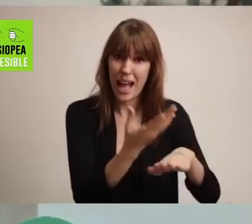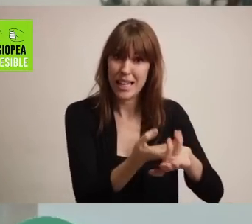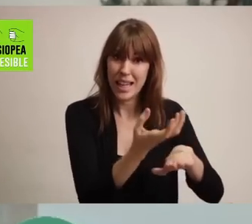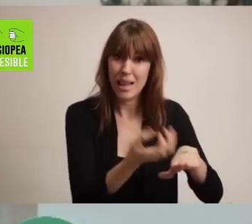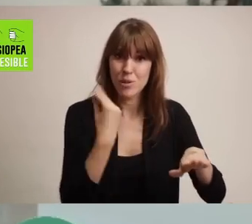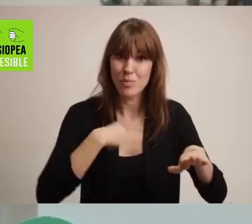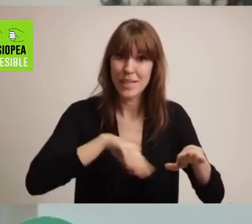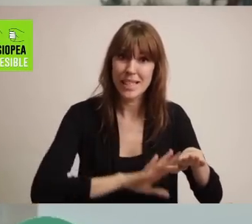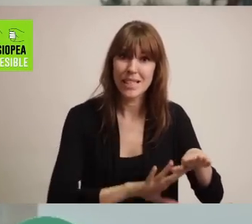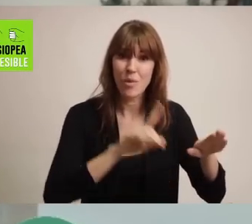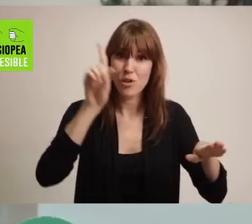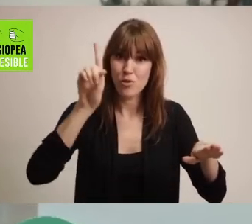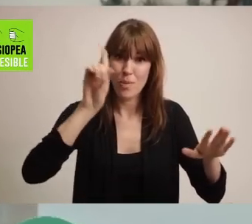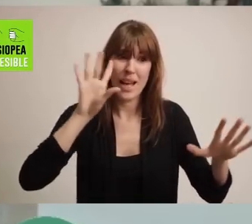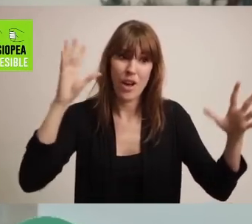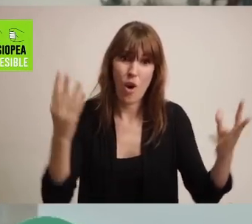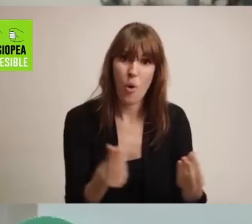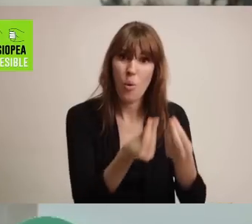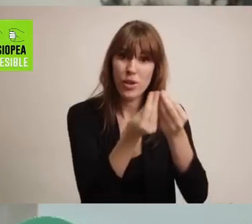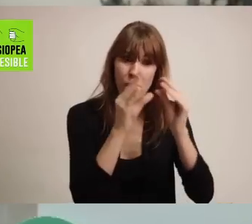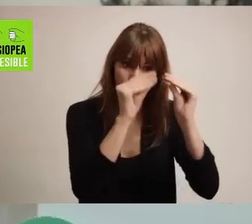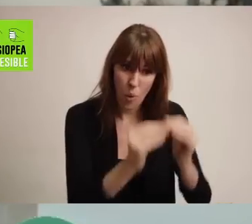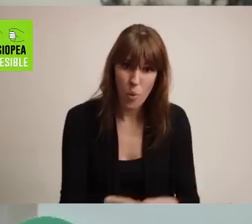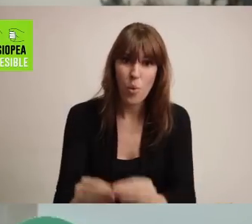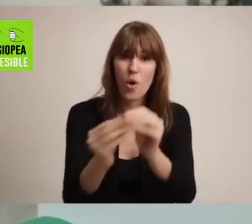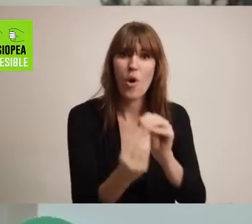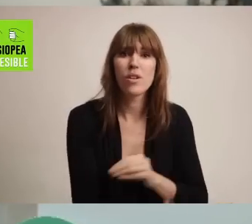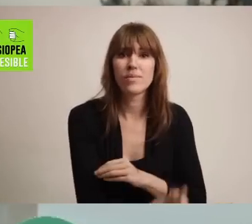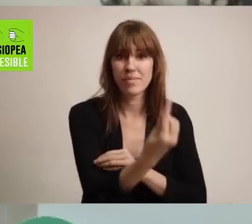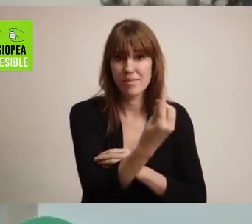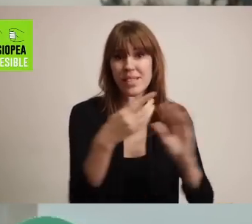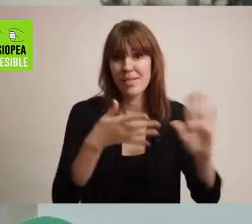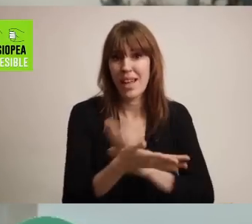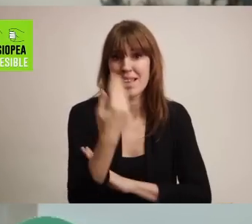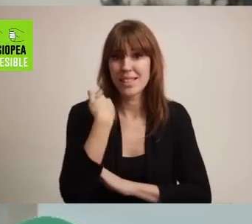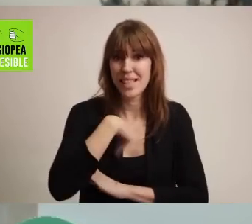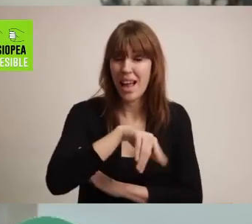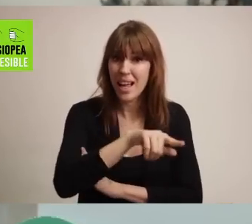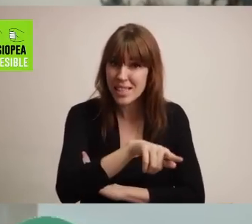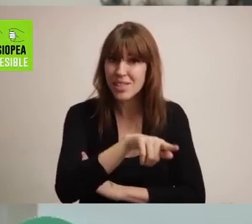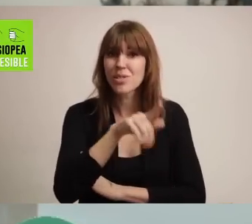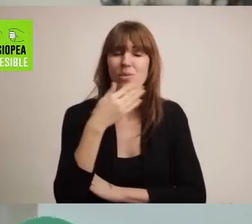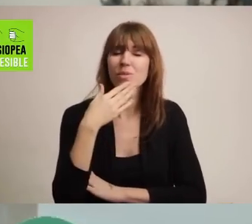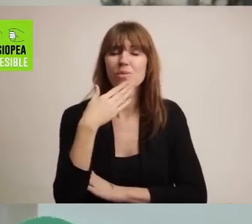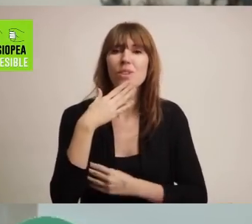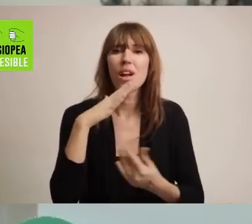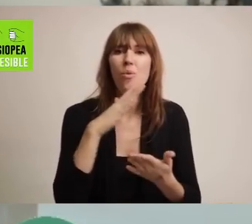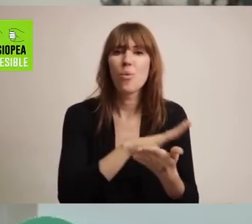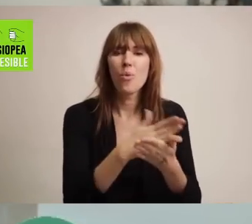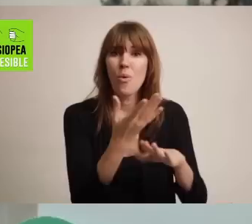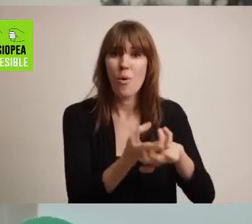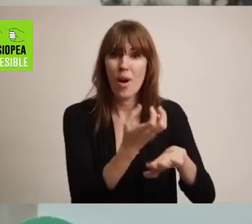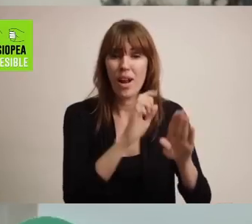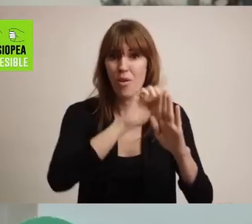fuente superior, unificando las dos, estamos realmente siendo un canal completo de